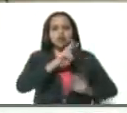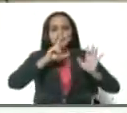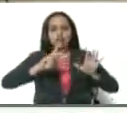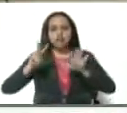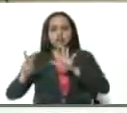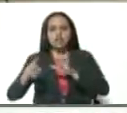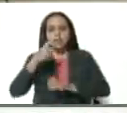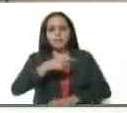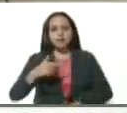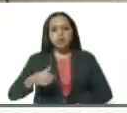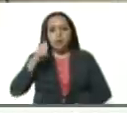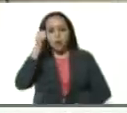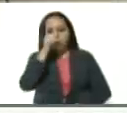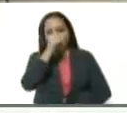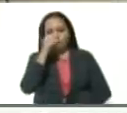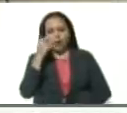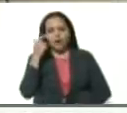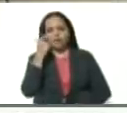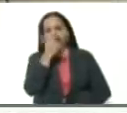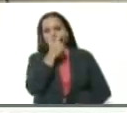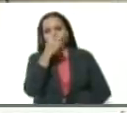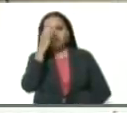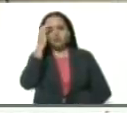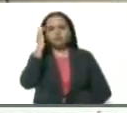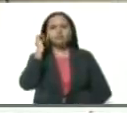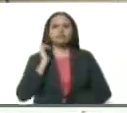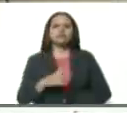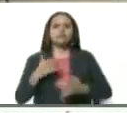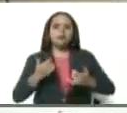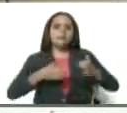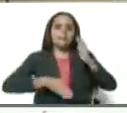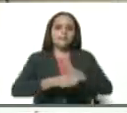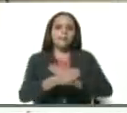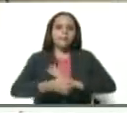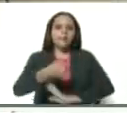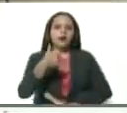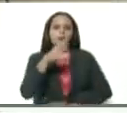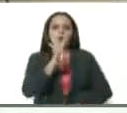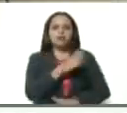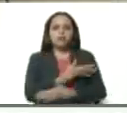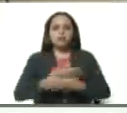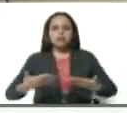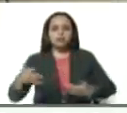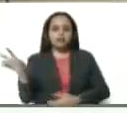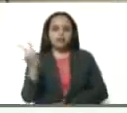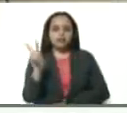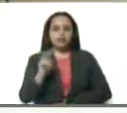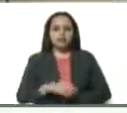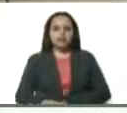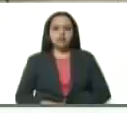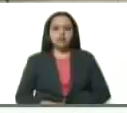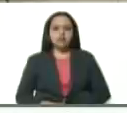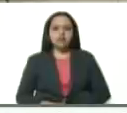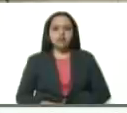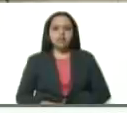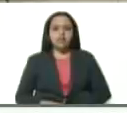3.147.277 operados. Y vamos rumbo a más de 4 millones en Venezuela. En El Salvador,